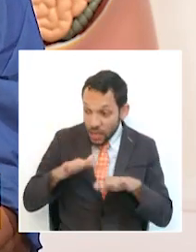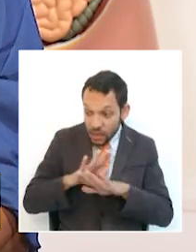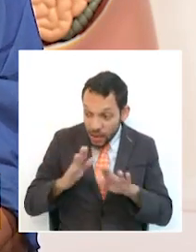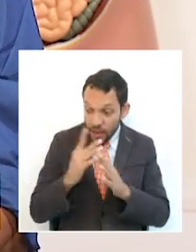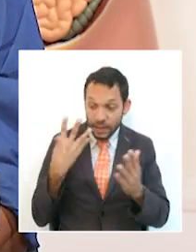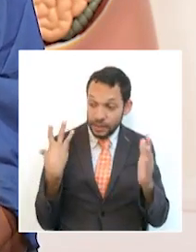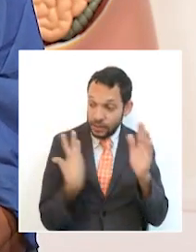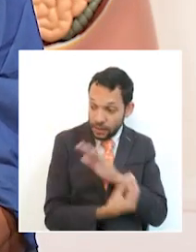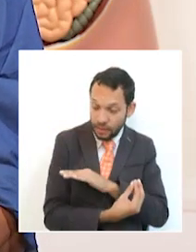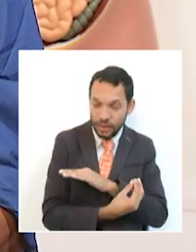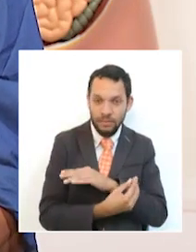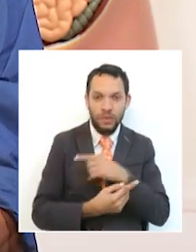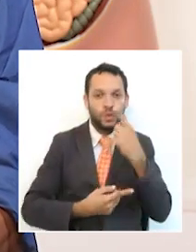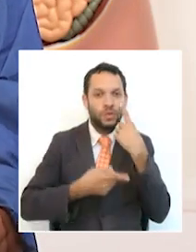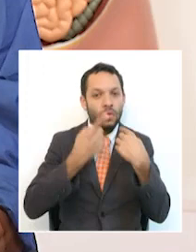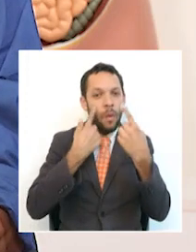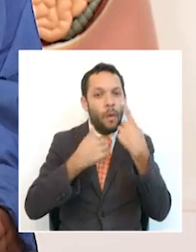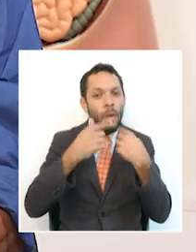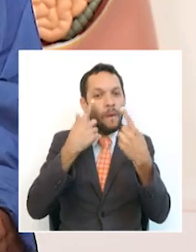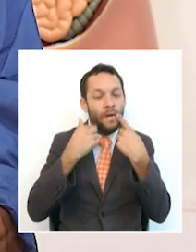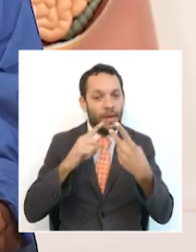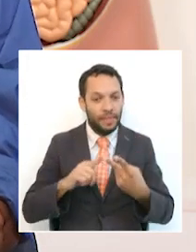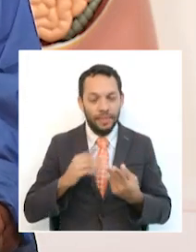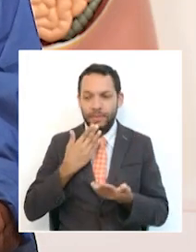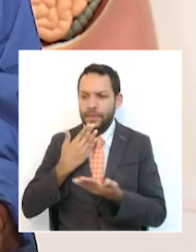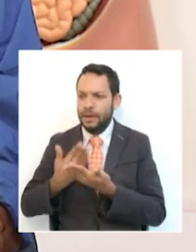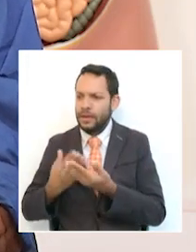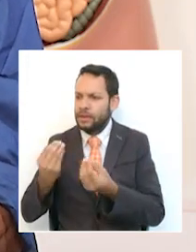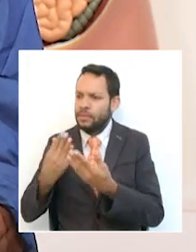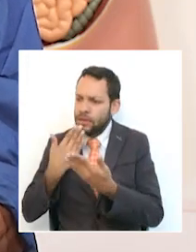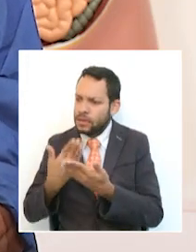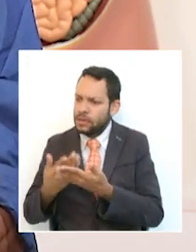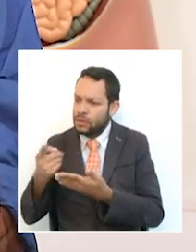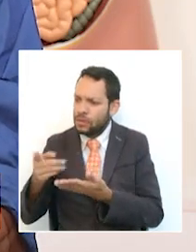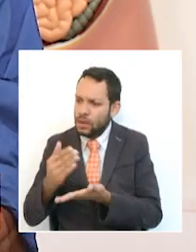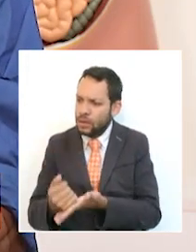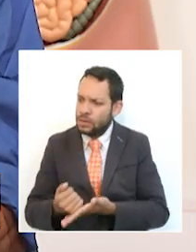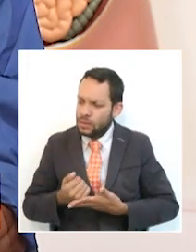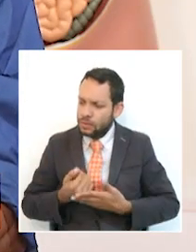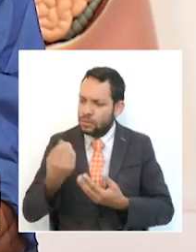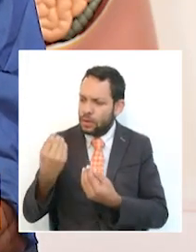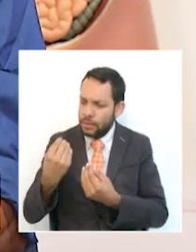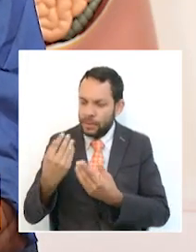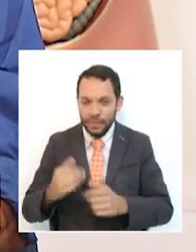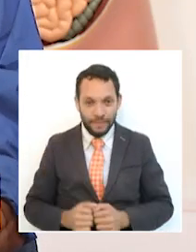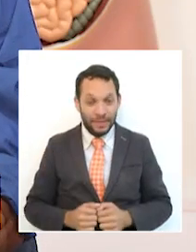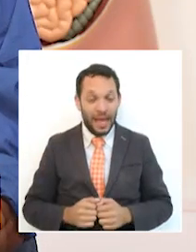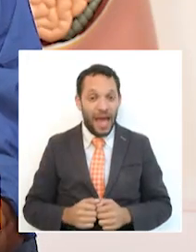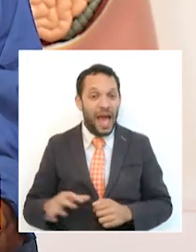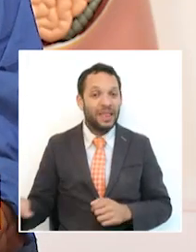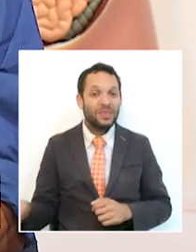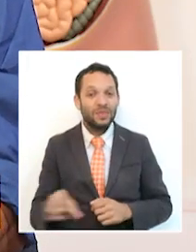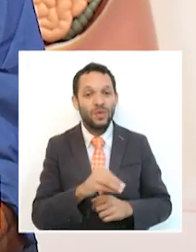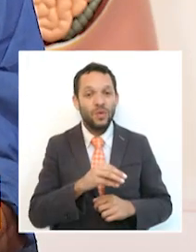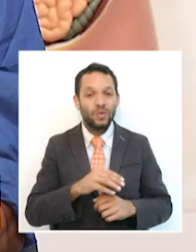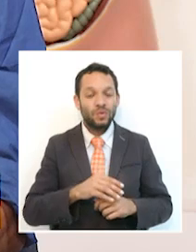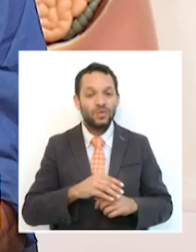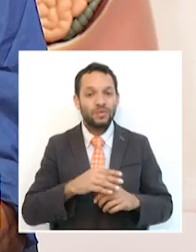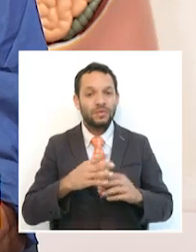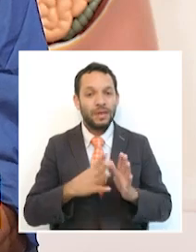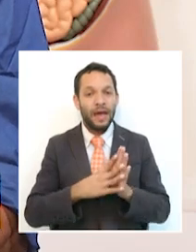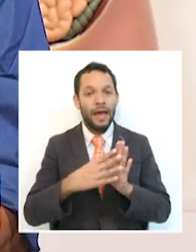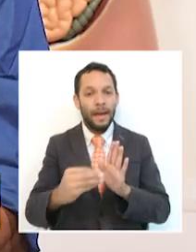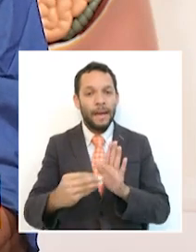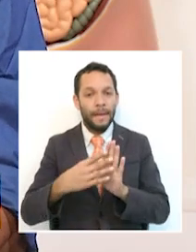abrazos el sentido de gratitud tan hermoso porque contagia no hablamos por decir